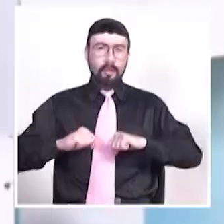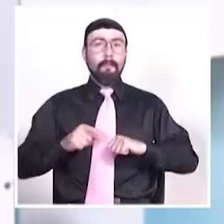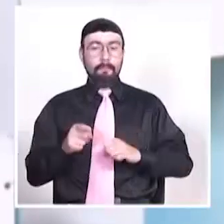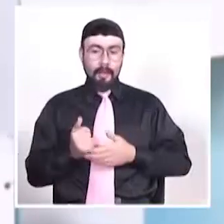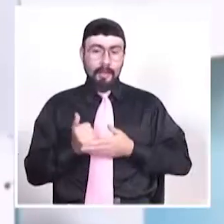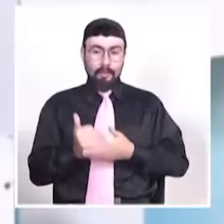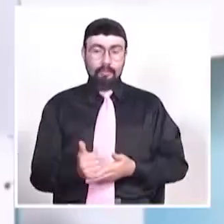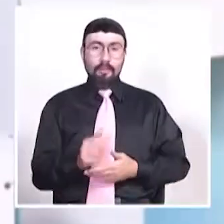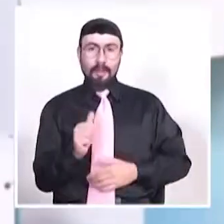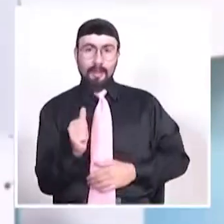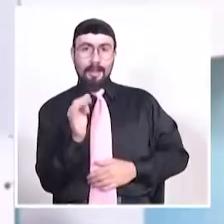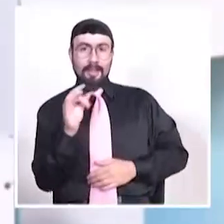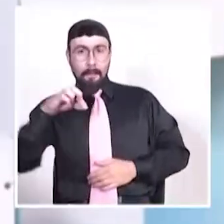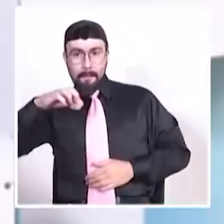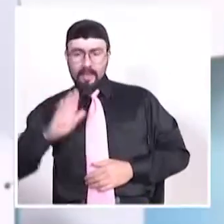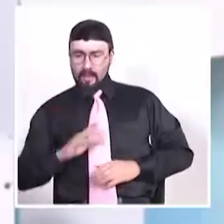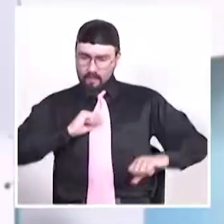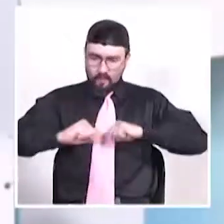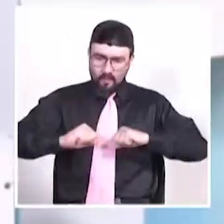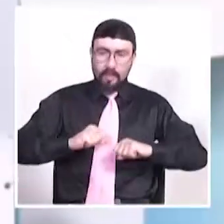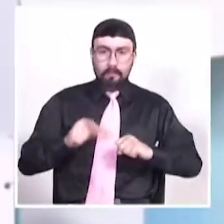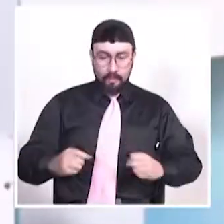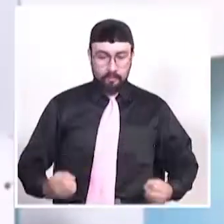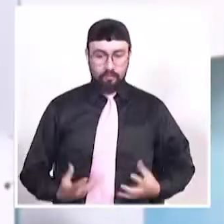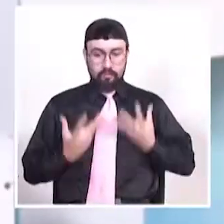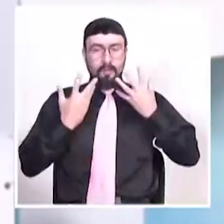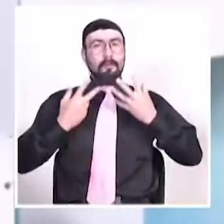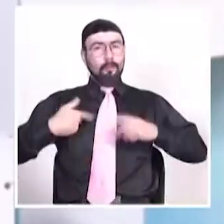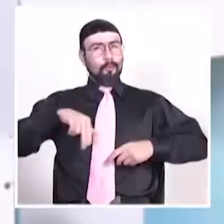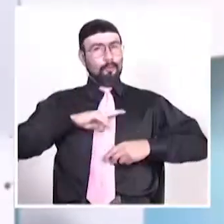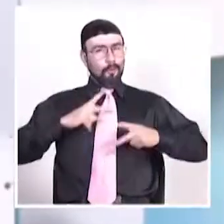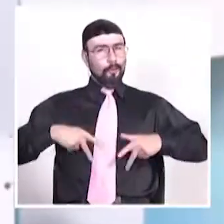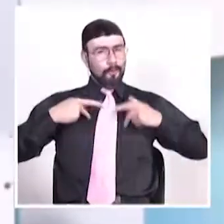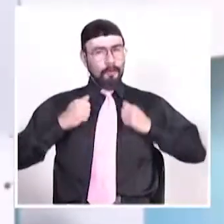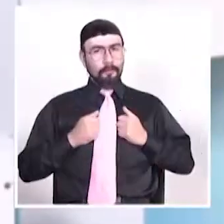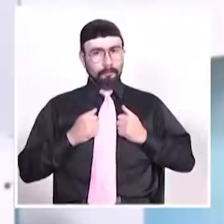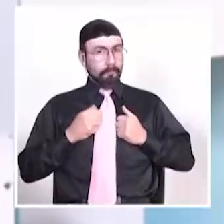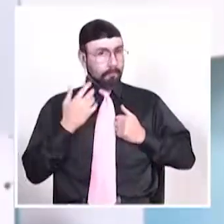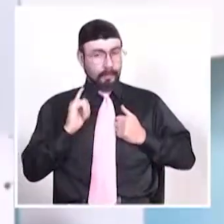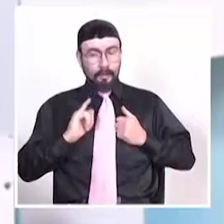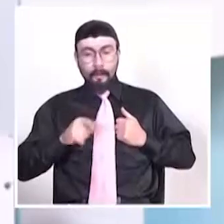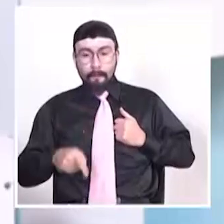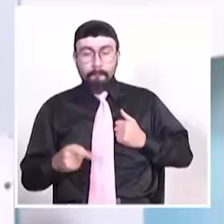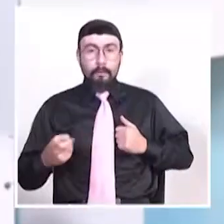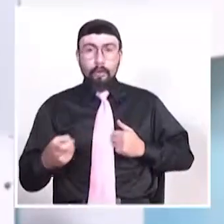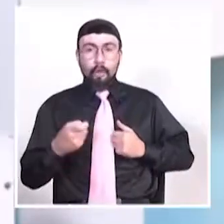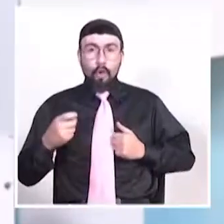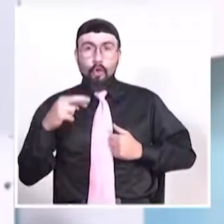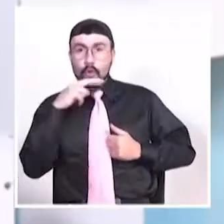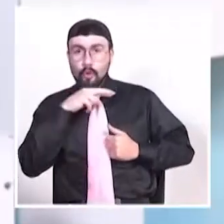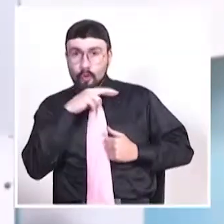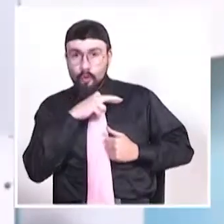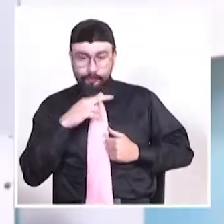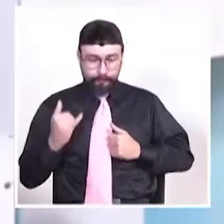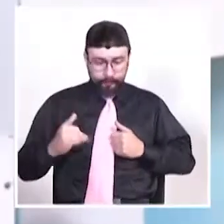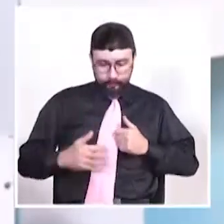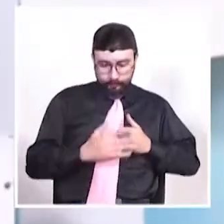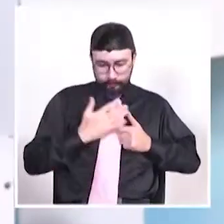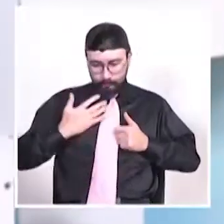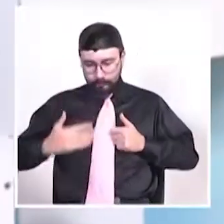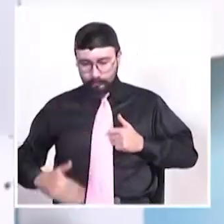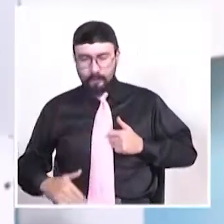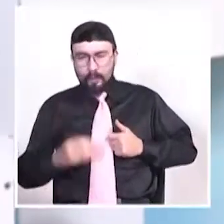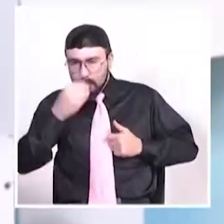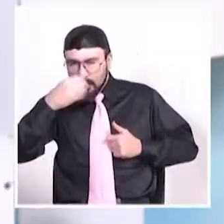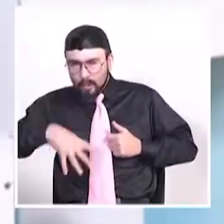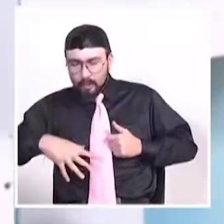ATP estalle y produzca la energía para nosotros estar vivos. Luego, los glóbulos rojos recogen ese CO2 y lo